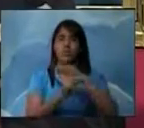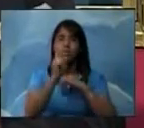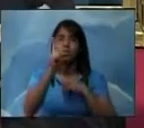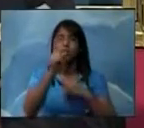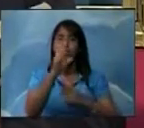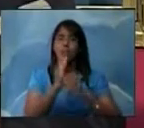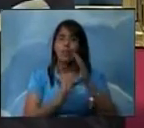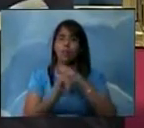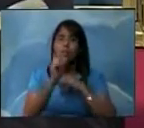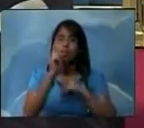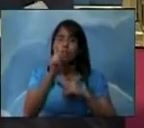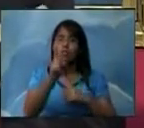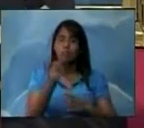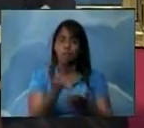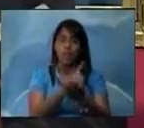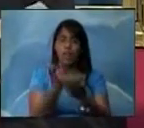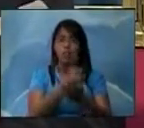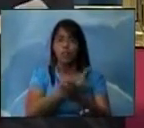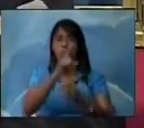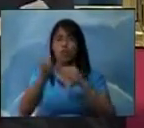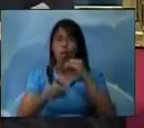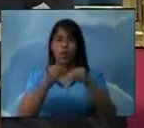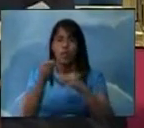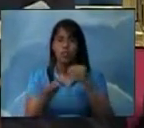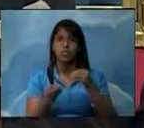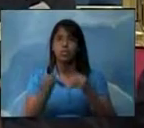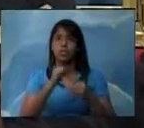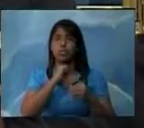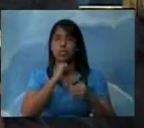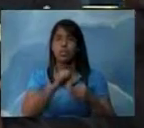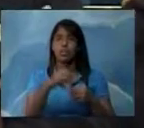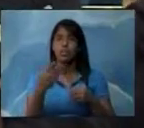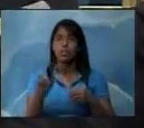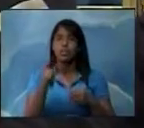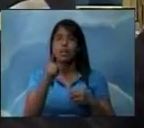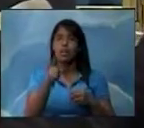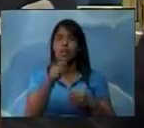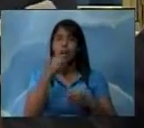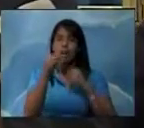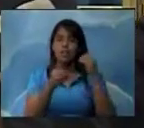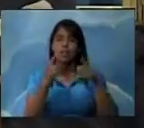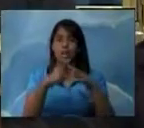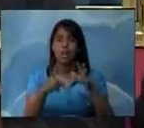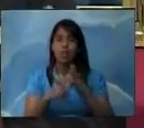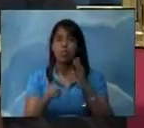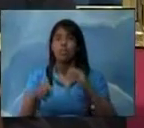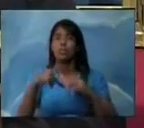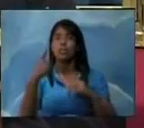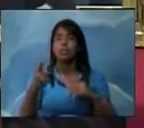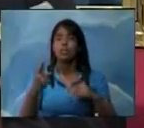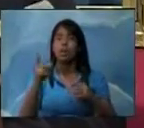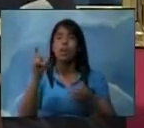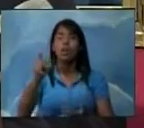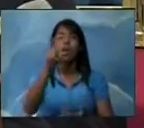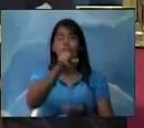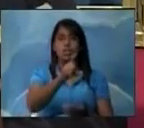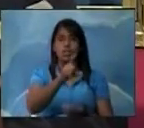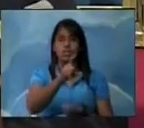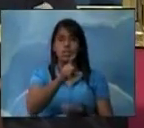del capítulo 1 del libro de los Hechos, que él hacía las cosas y después que las hacía las